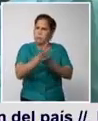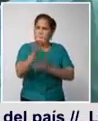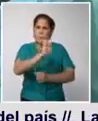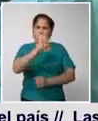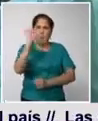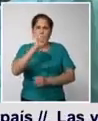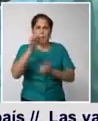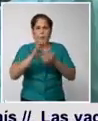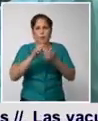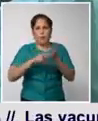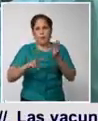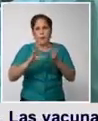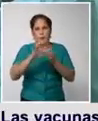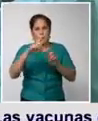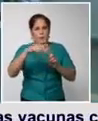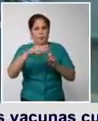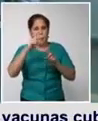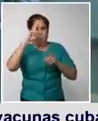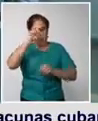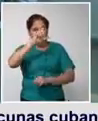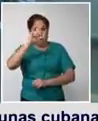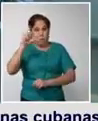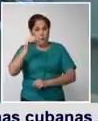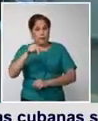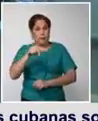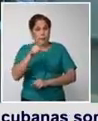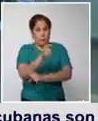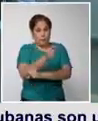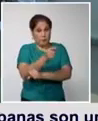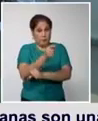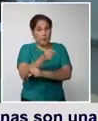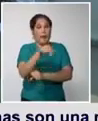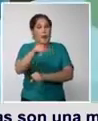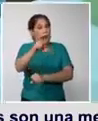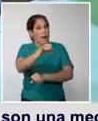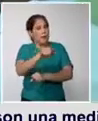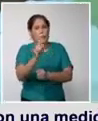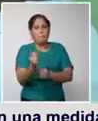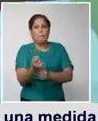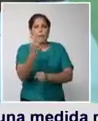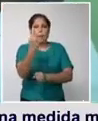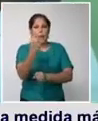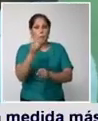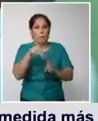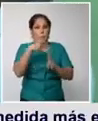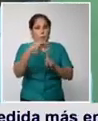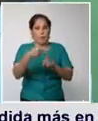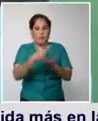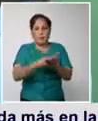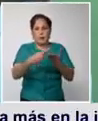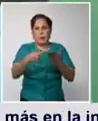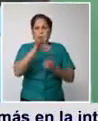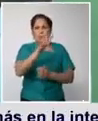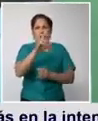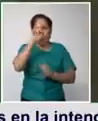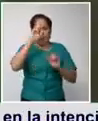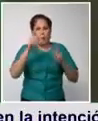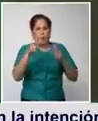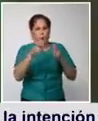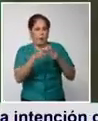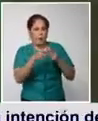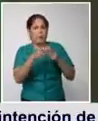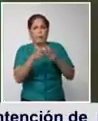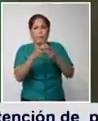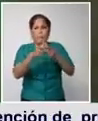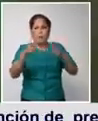la provincia. El Hospital General Docente Agustino Neto fue el centro piloto al que se sumaron esta semana los 5 policlínicos y la extensión